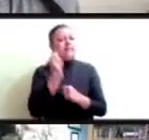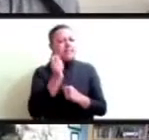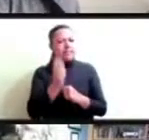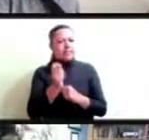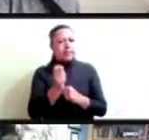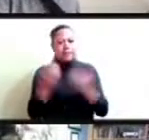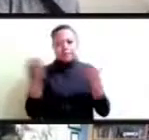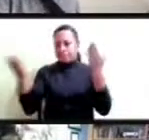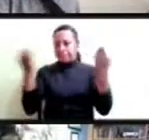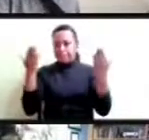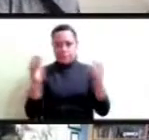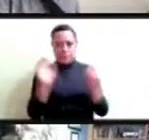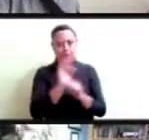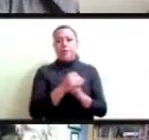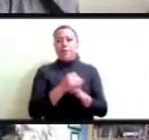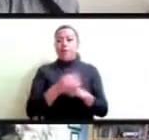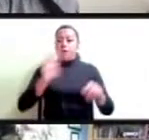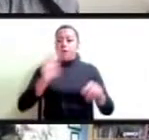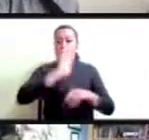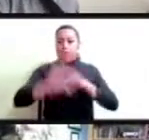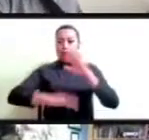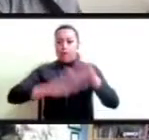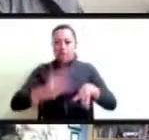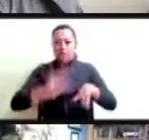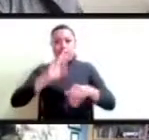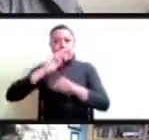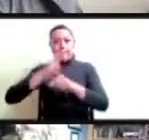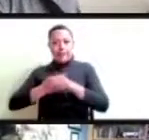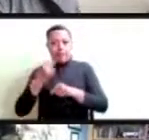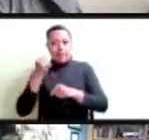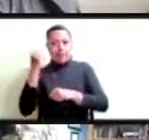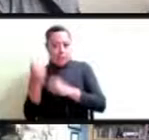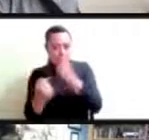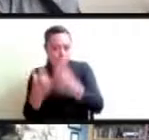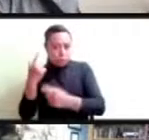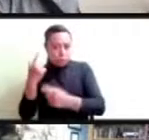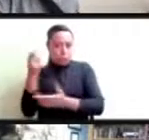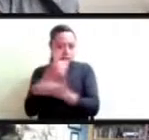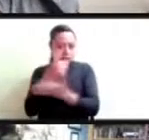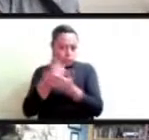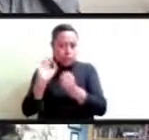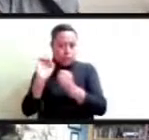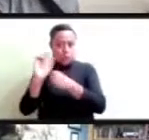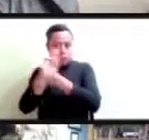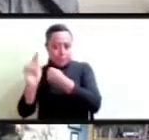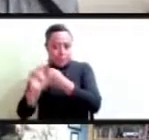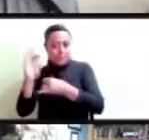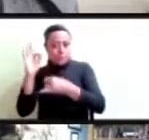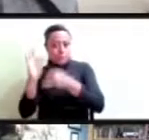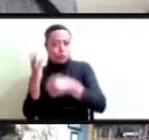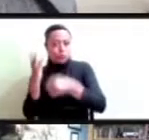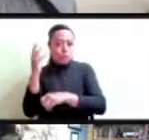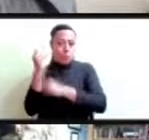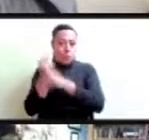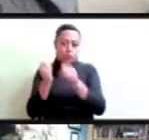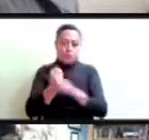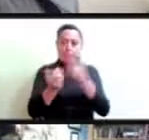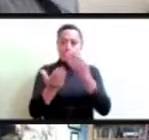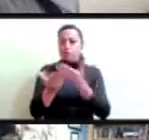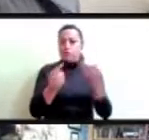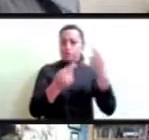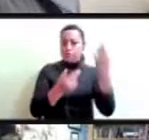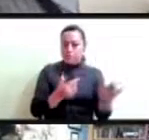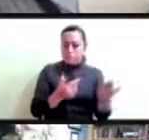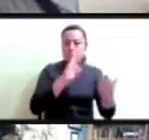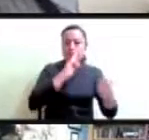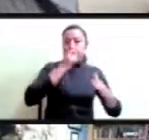muertes que reporta alguna ciudad, algún país en los últimos 4 años contra el que reporten con motivo